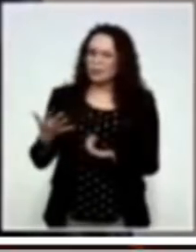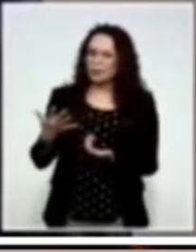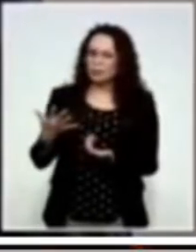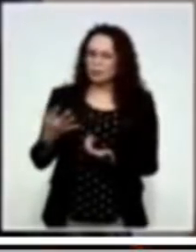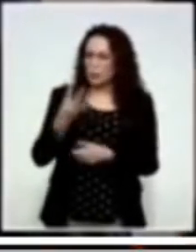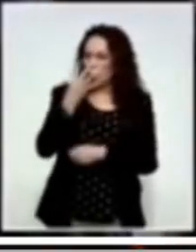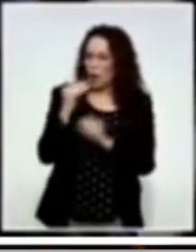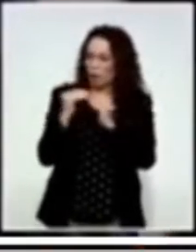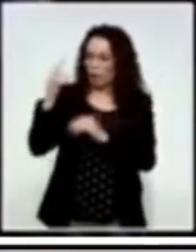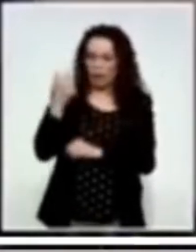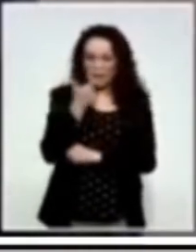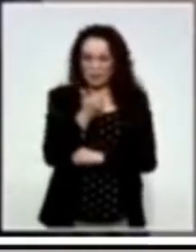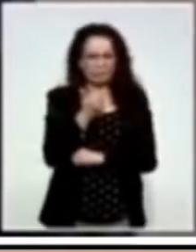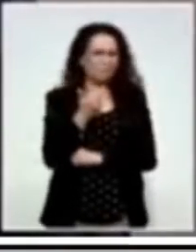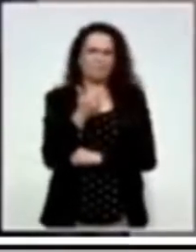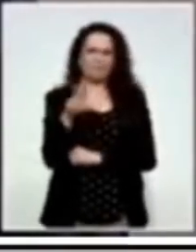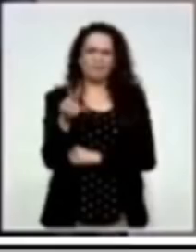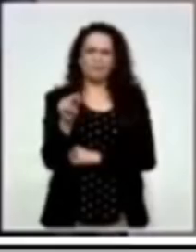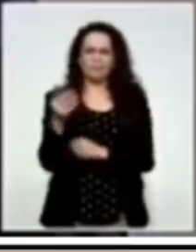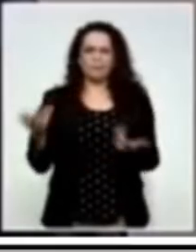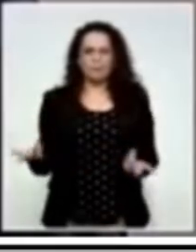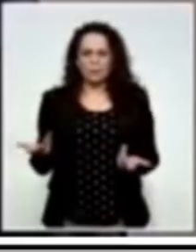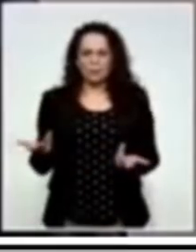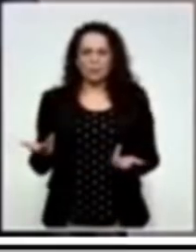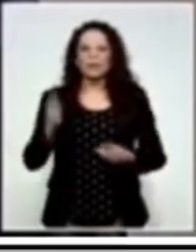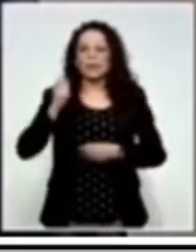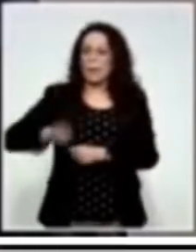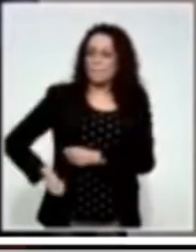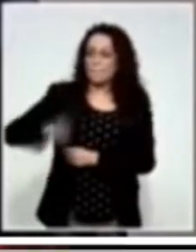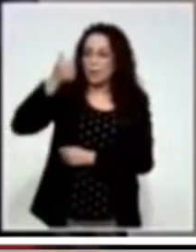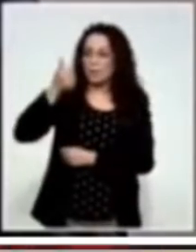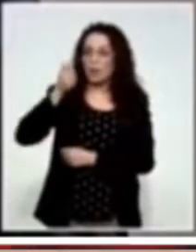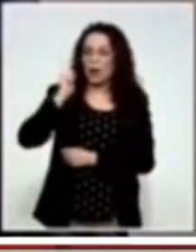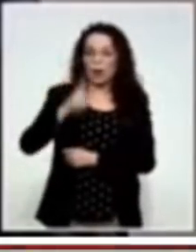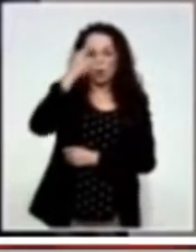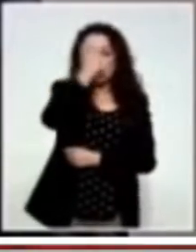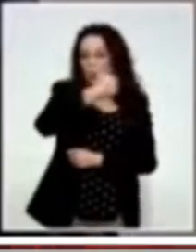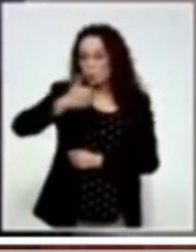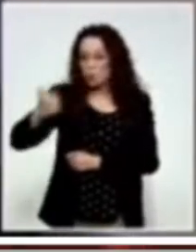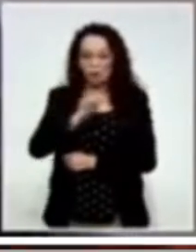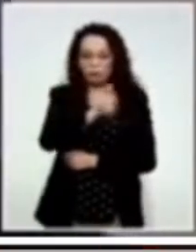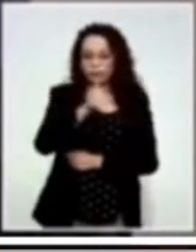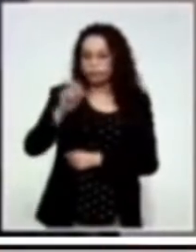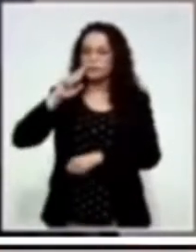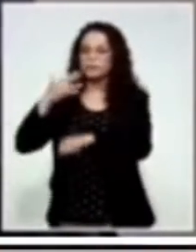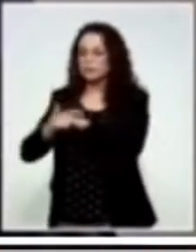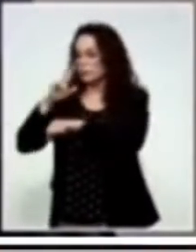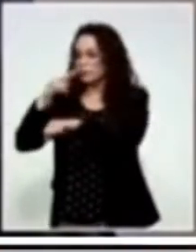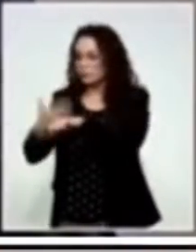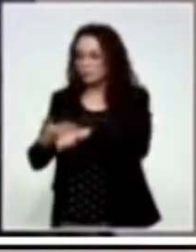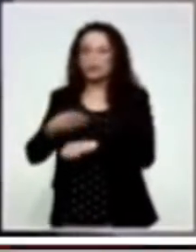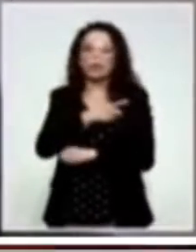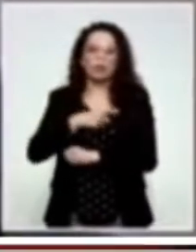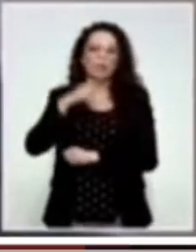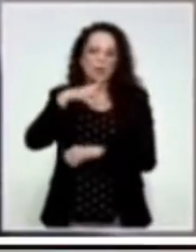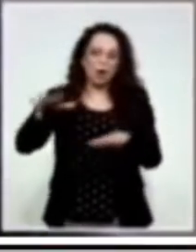momento para que la justicia, tomando en cuenta su primera definición, que es dar a cada quien lo que le corresponde, pues tener mejor las reglas